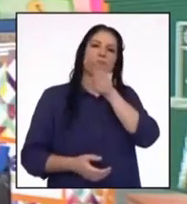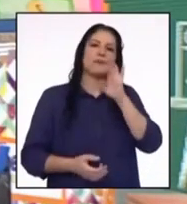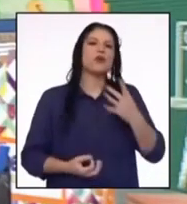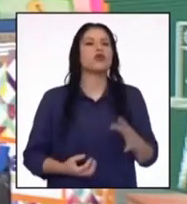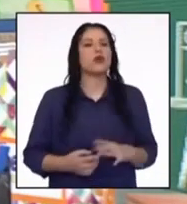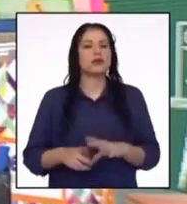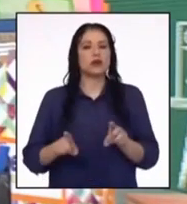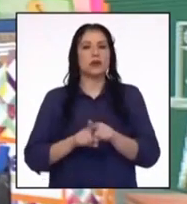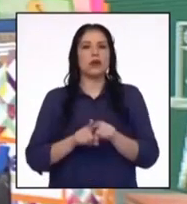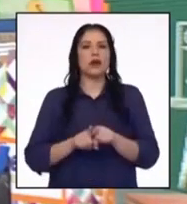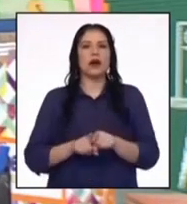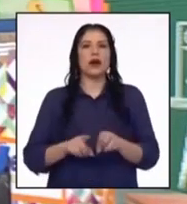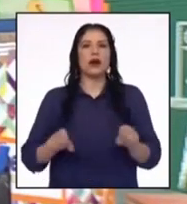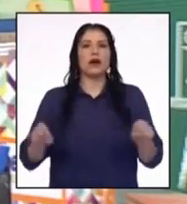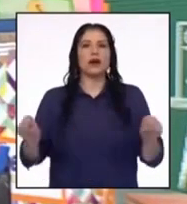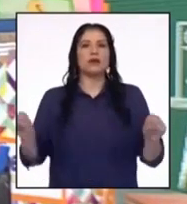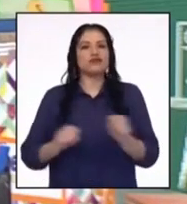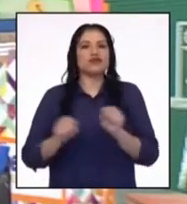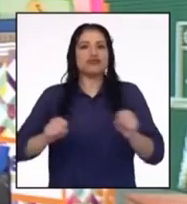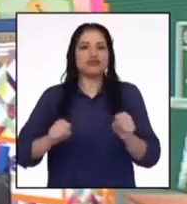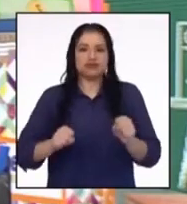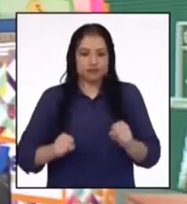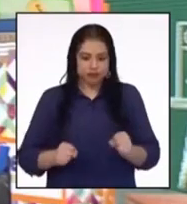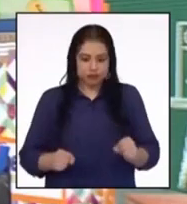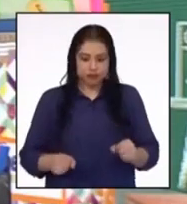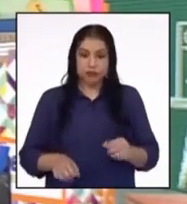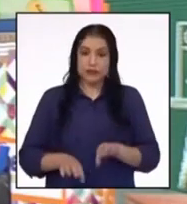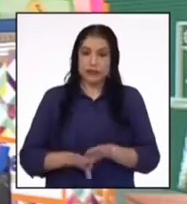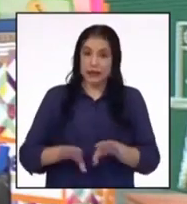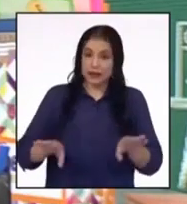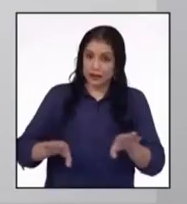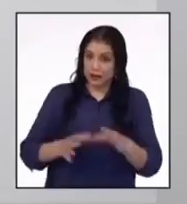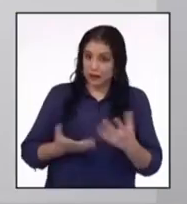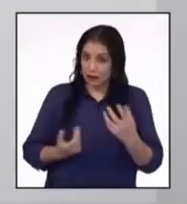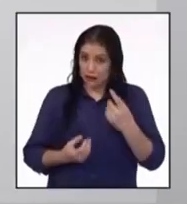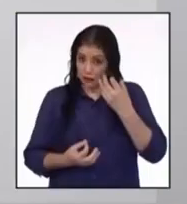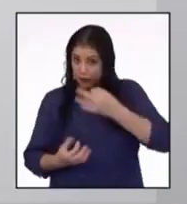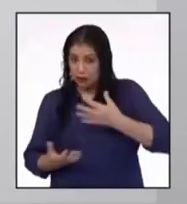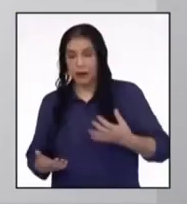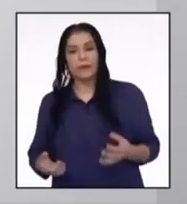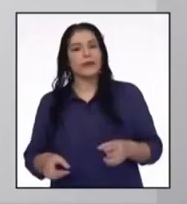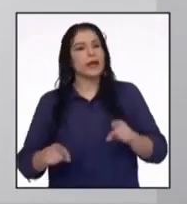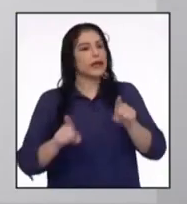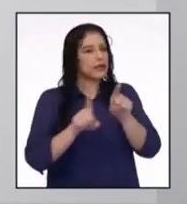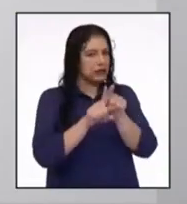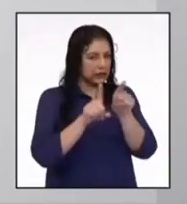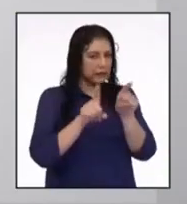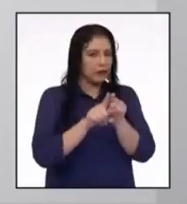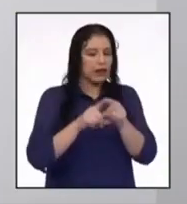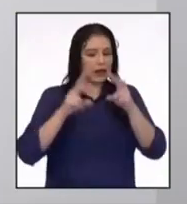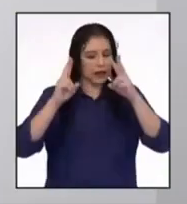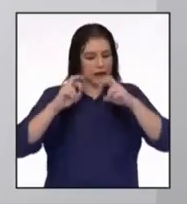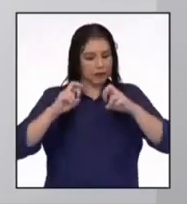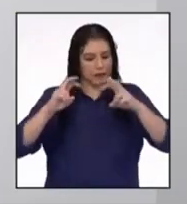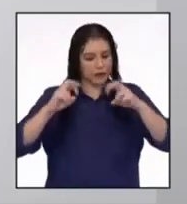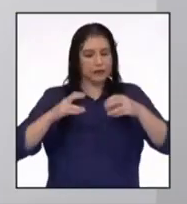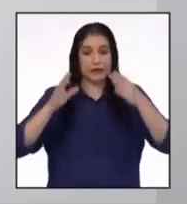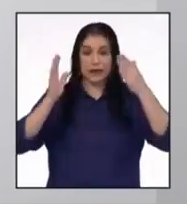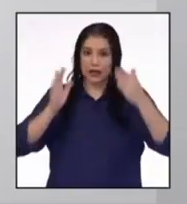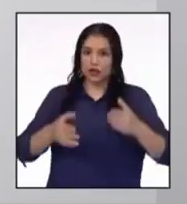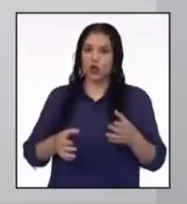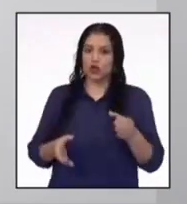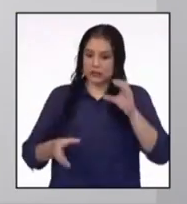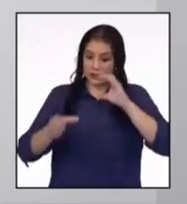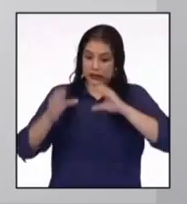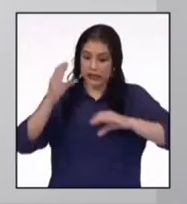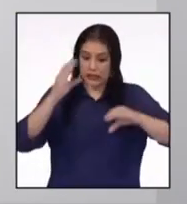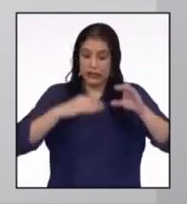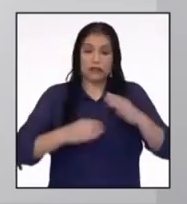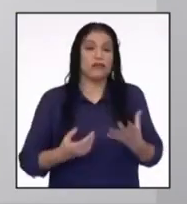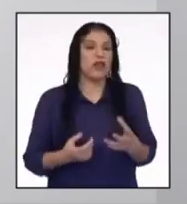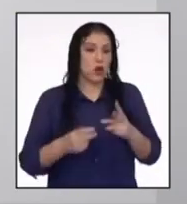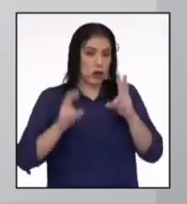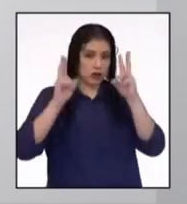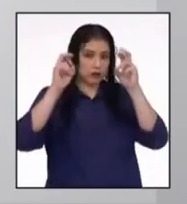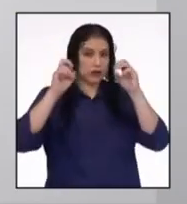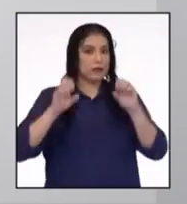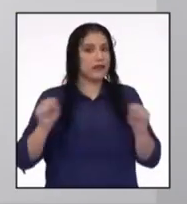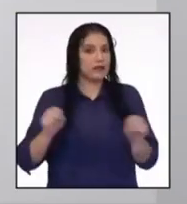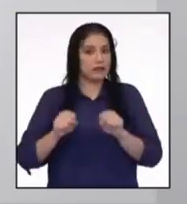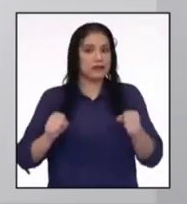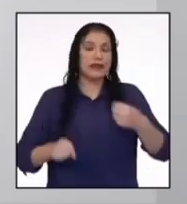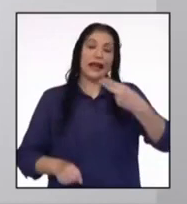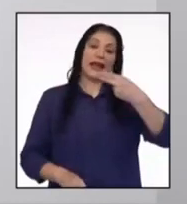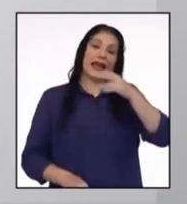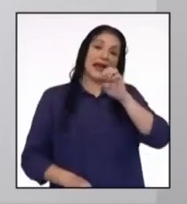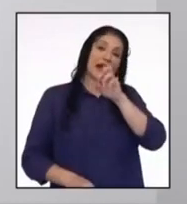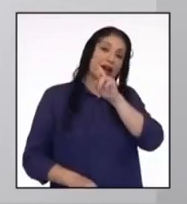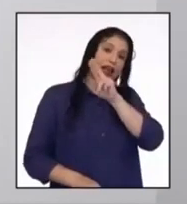una sacudida violenta de la corteza y manto terrestre. Además, el investigador científico en sismología